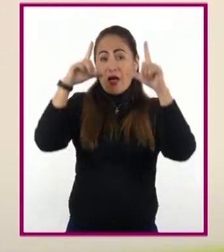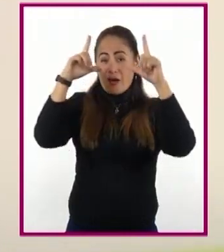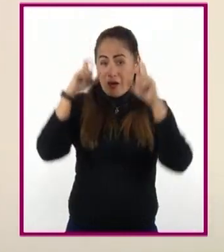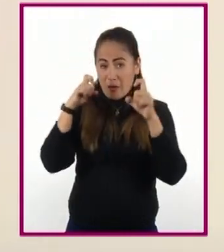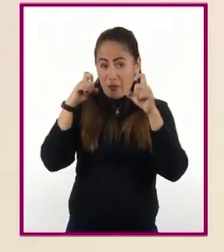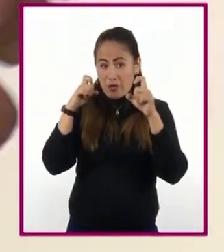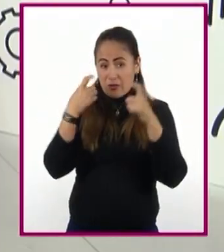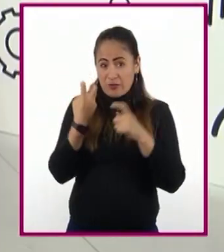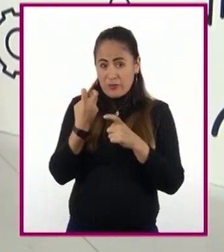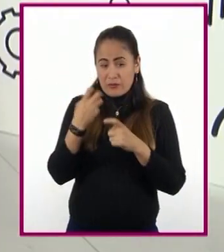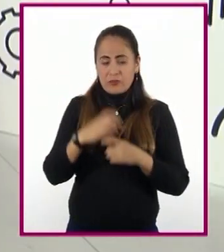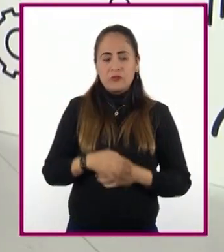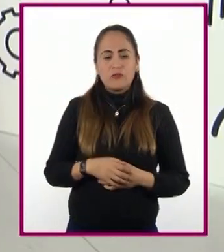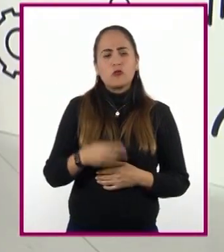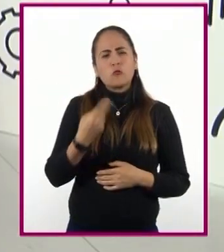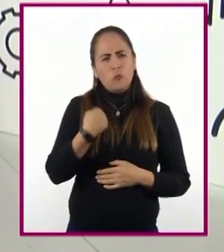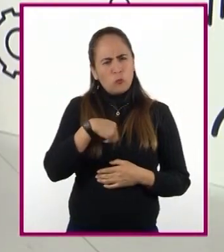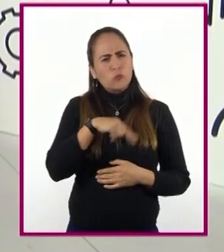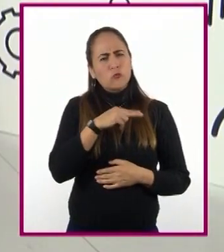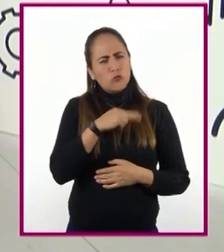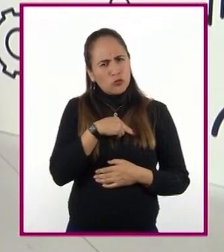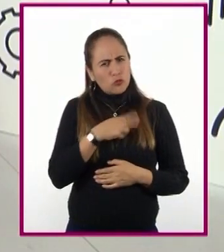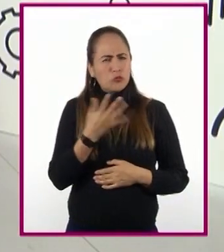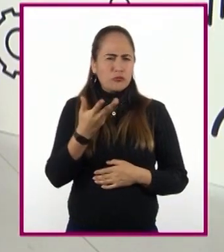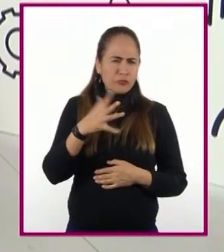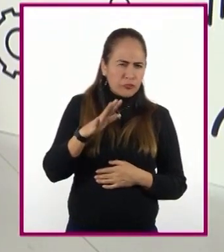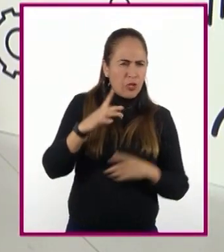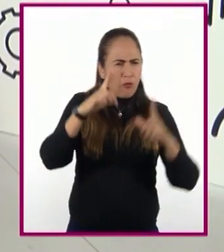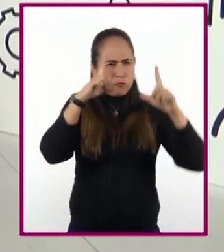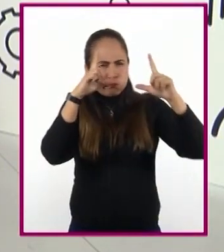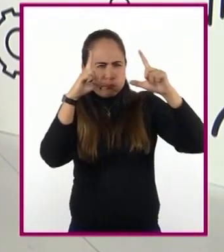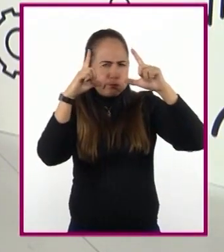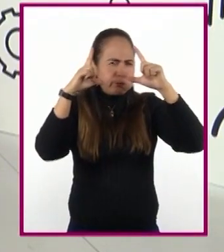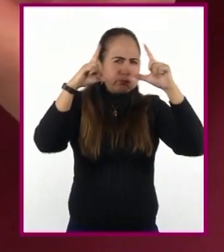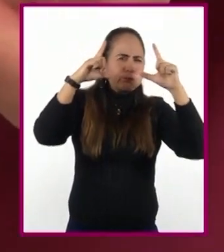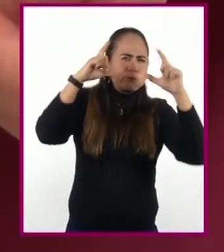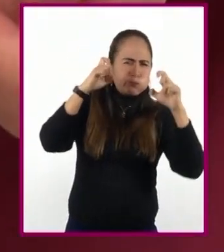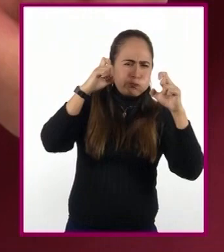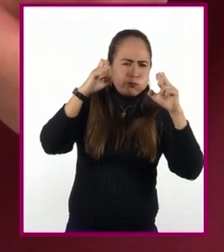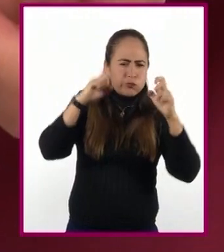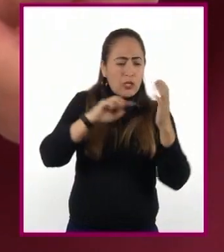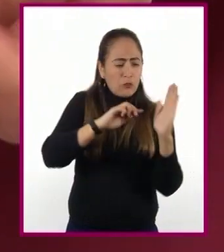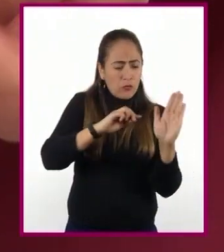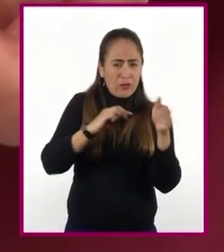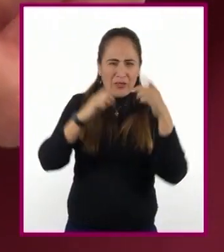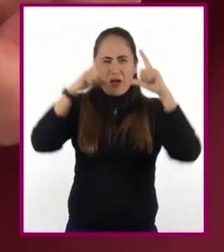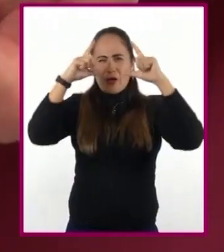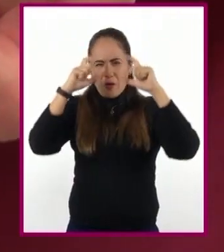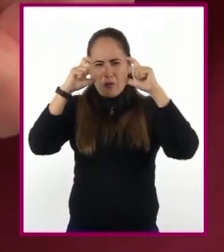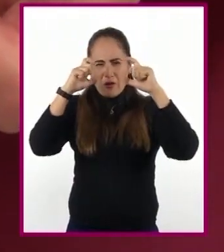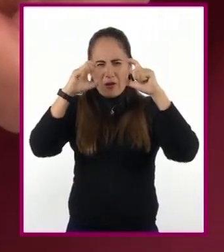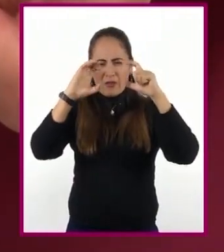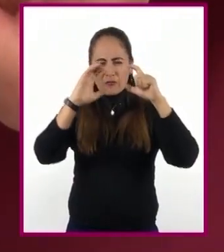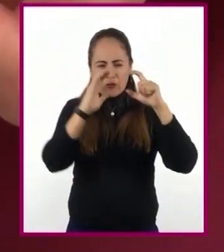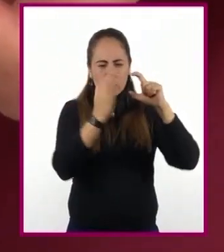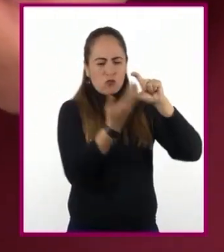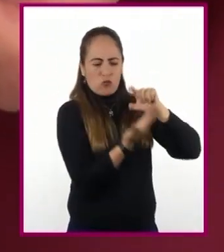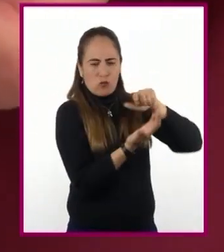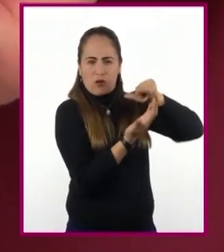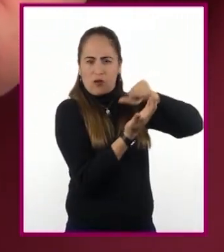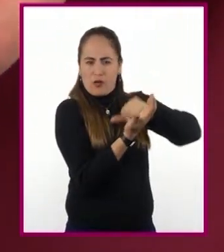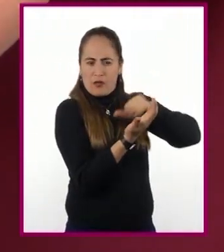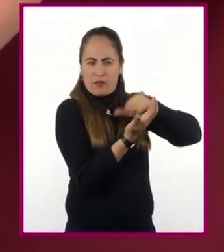podíamos obtener algunas tomas y podríamos ya verlas a través de la pantalla